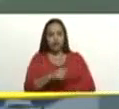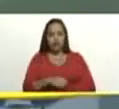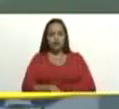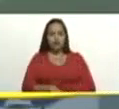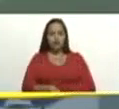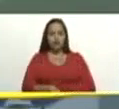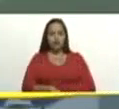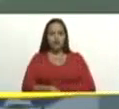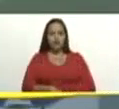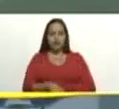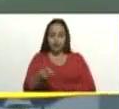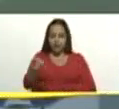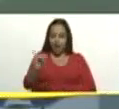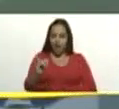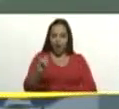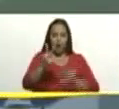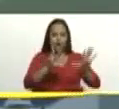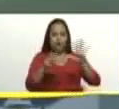¿Ah?